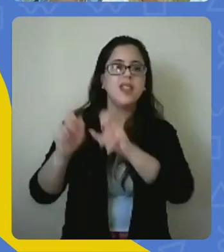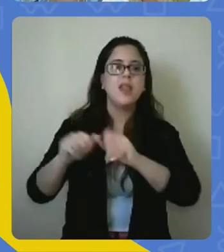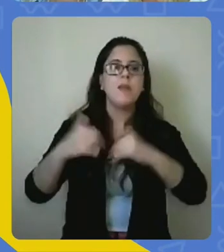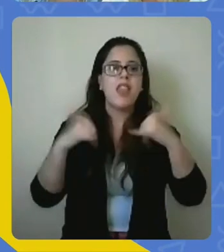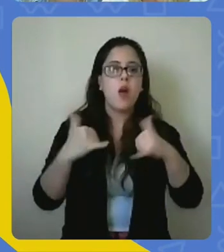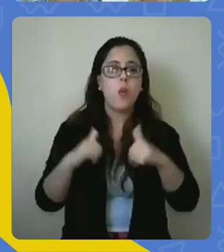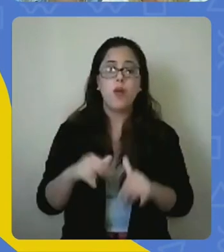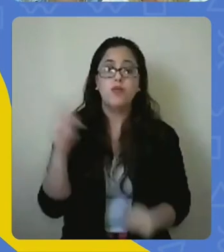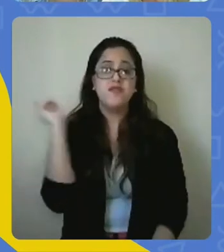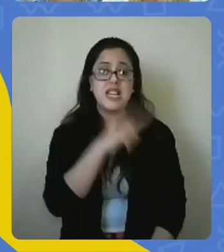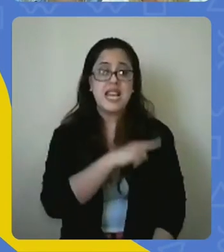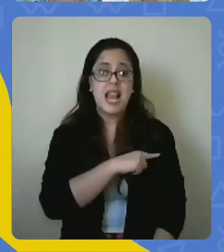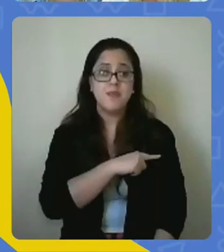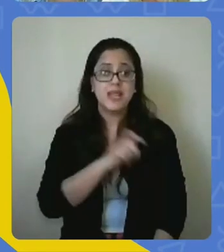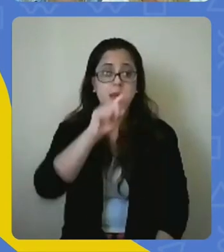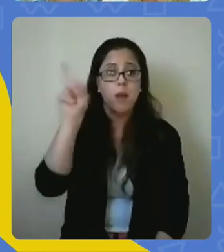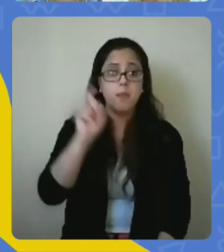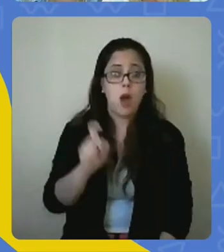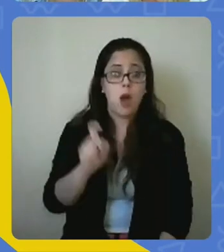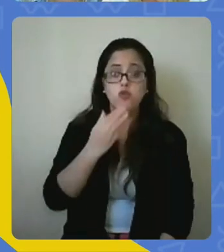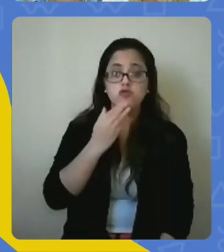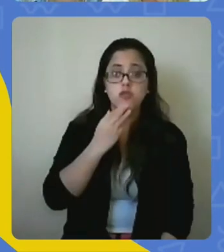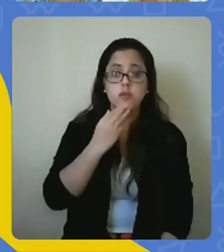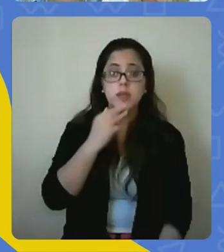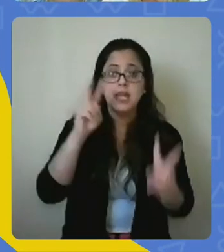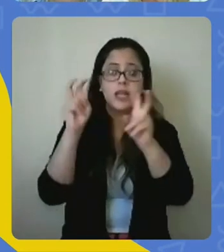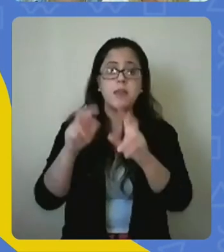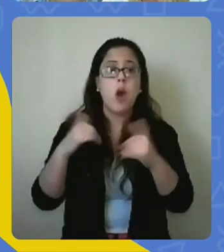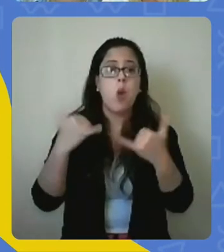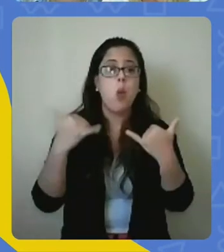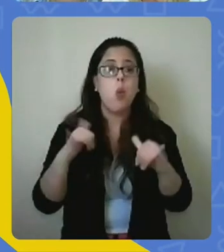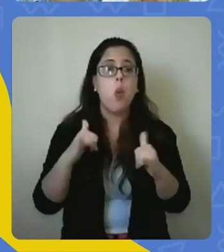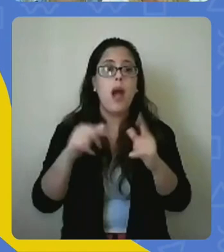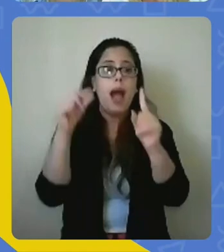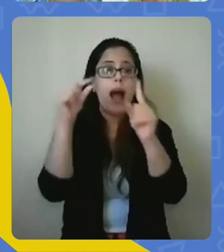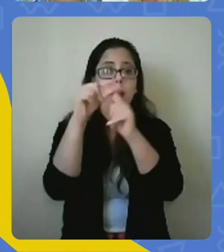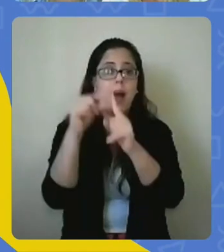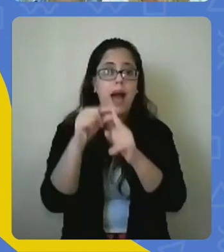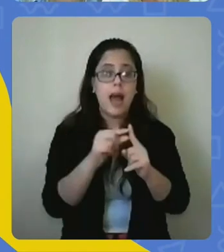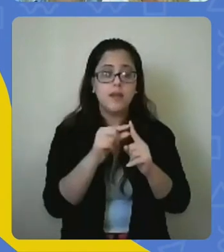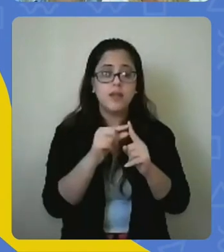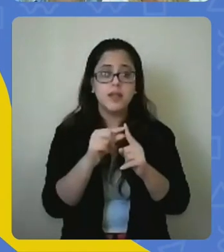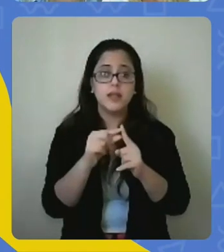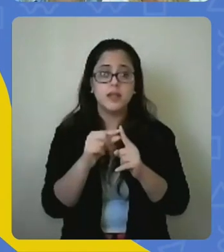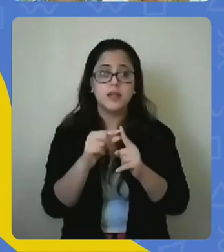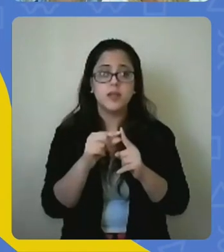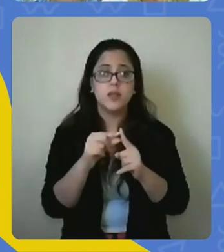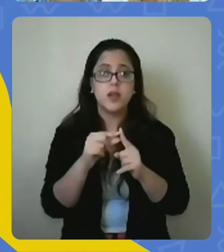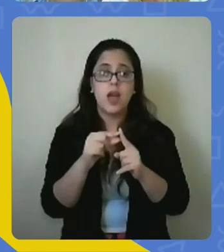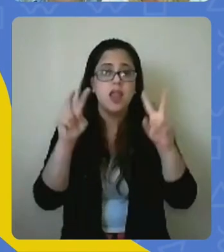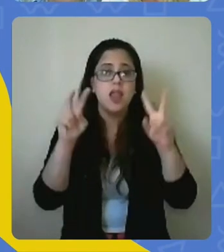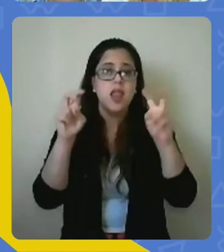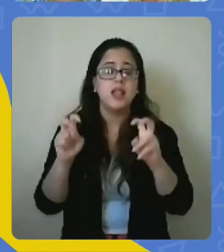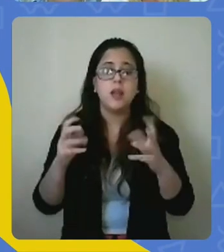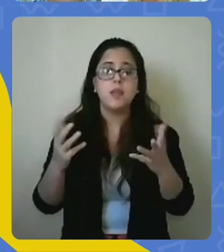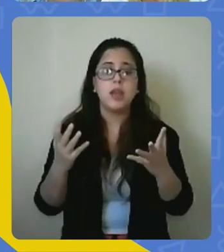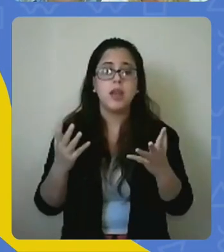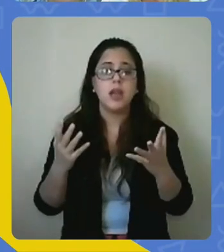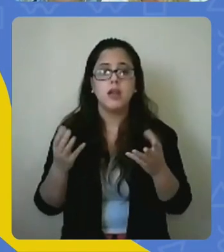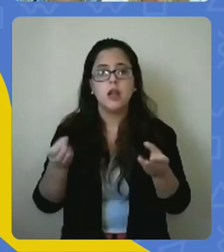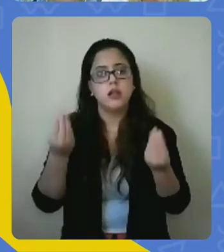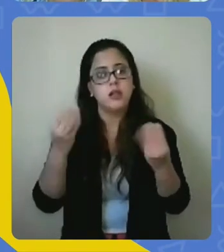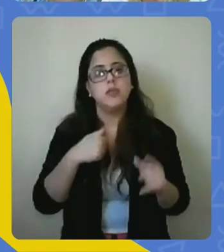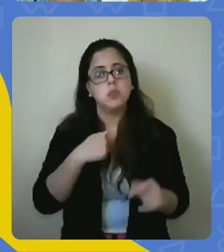finalmente me preguntan también sobre Juega Palabras. en relación, porque bueno, yo comentaba lo que